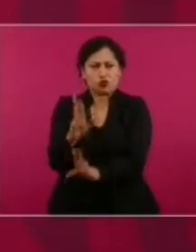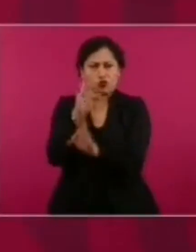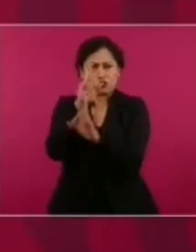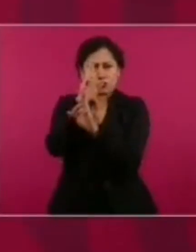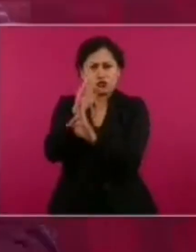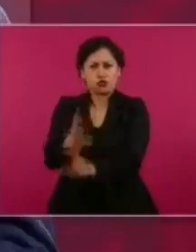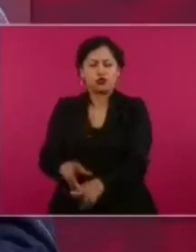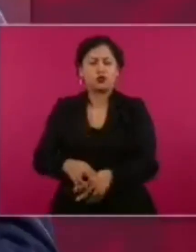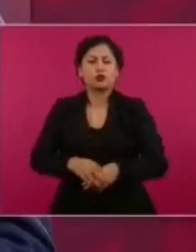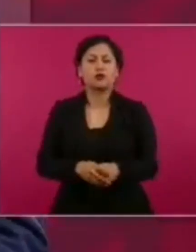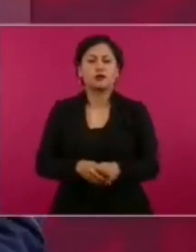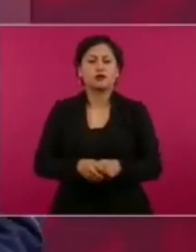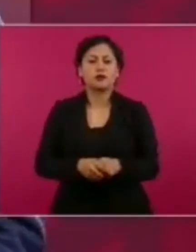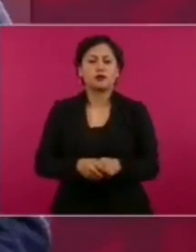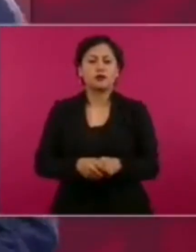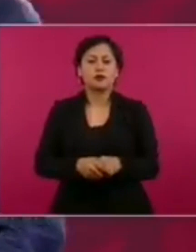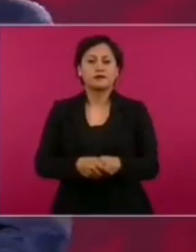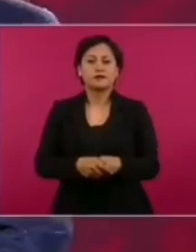muy